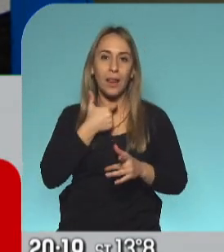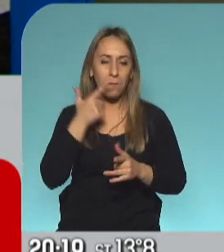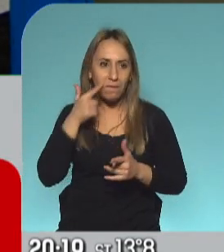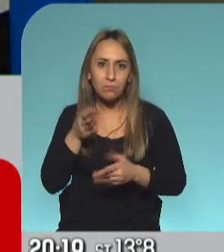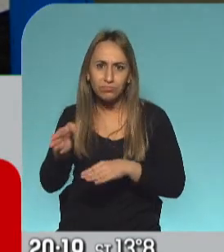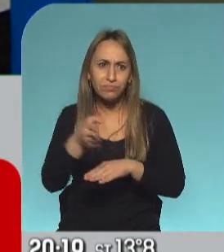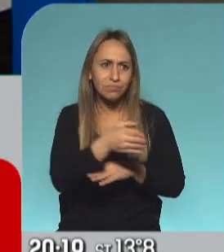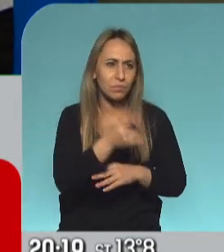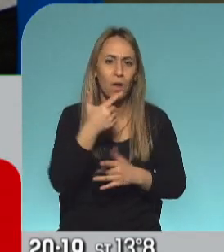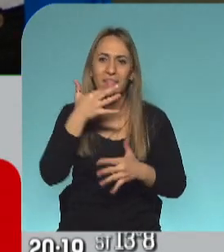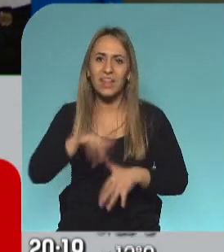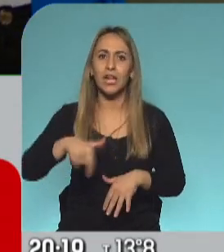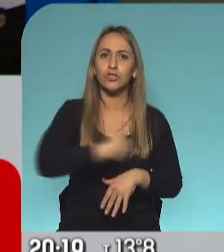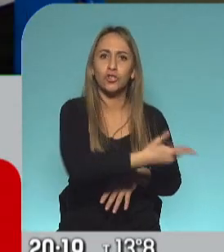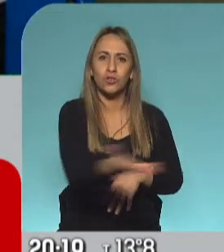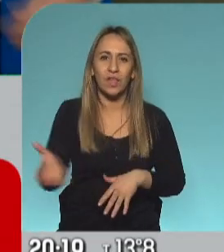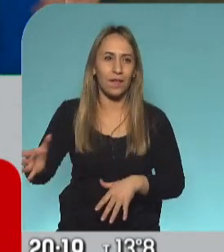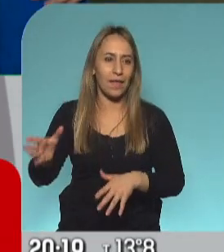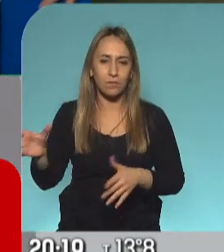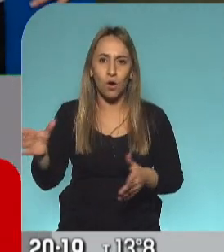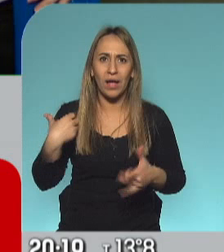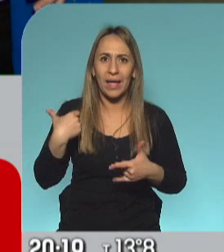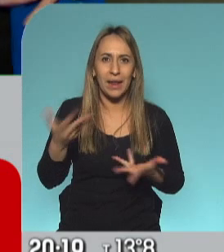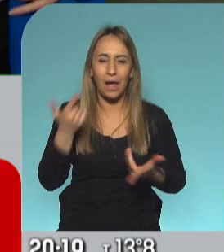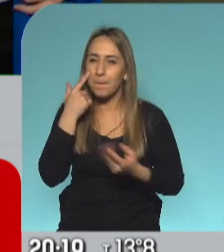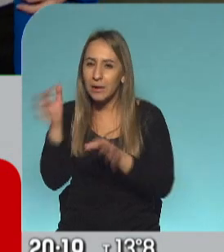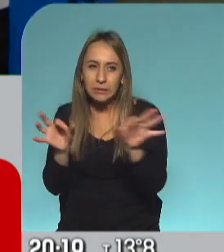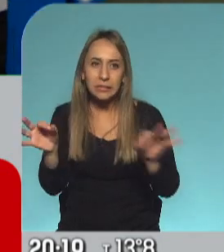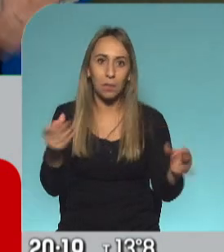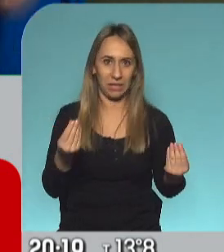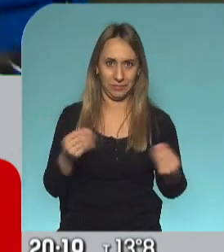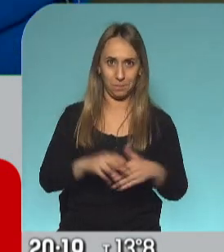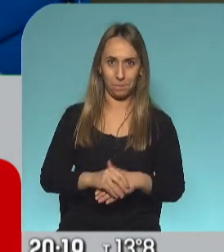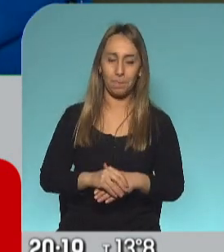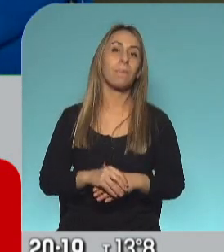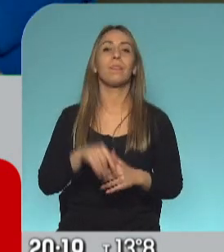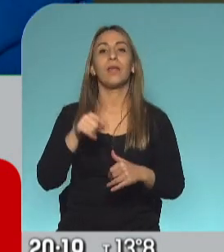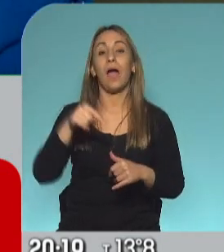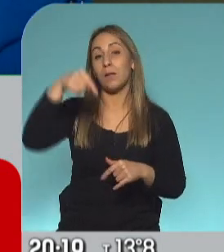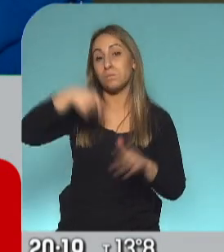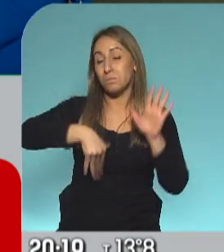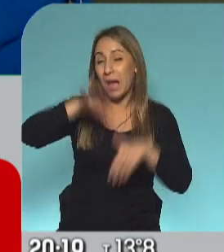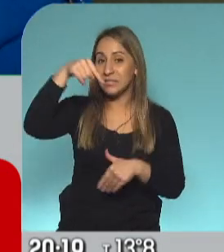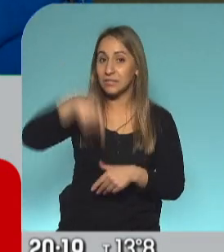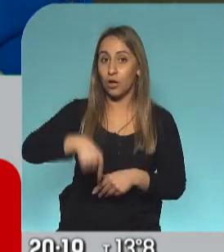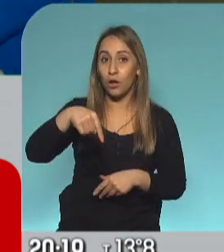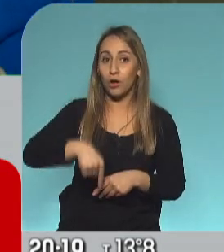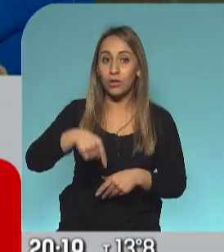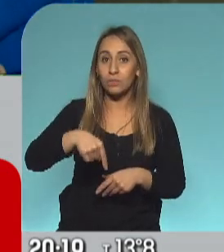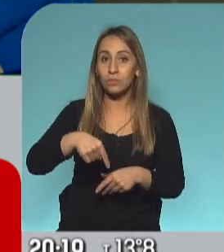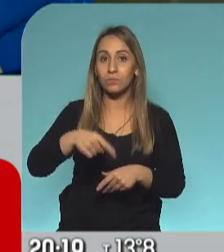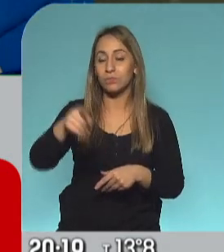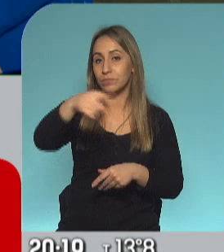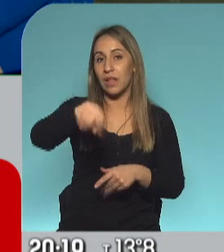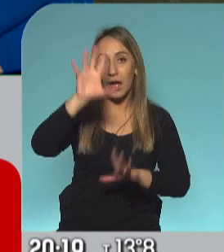que le pasa a la sociedad en todos los aspectos y en este caso, hoy más que nada, recordando quiénes son los que